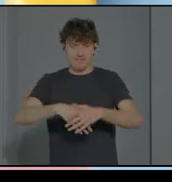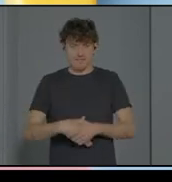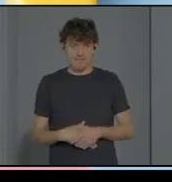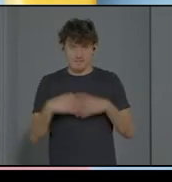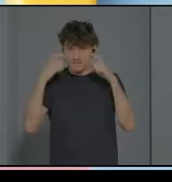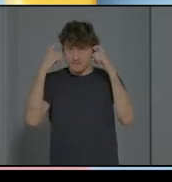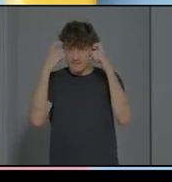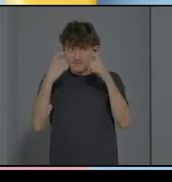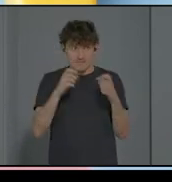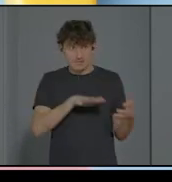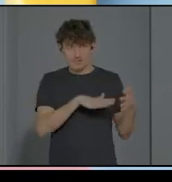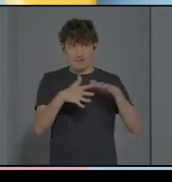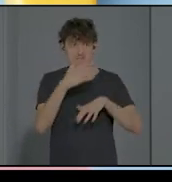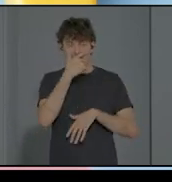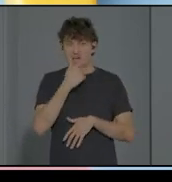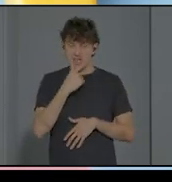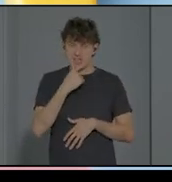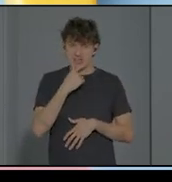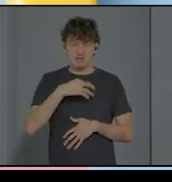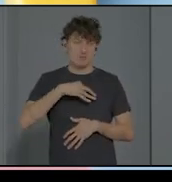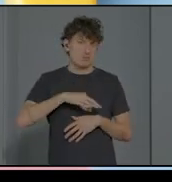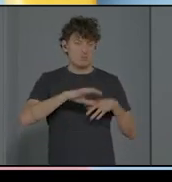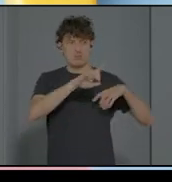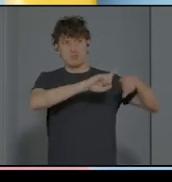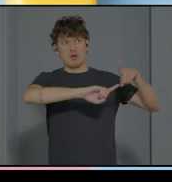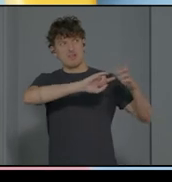de ingeniería que de psicología. Pero la idea